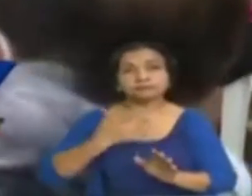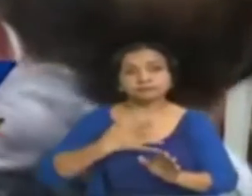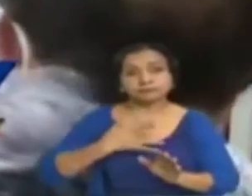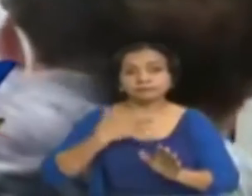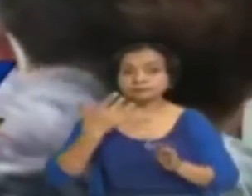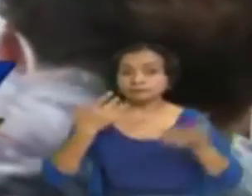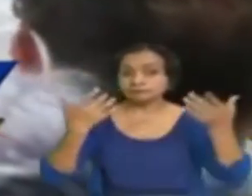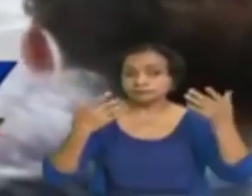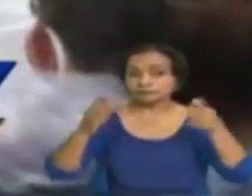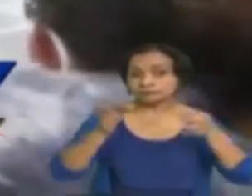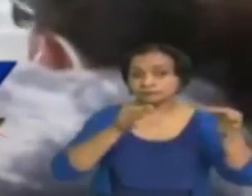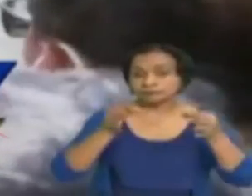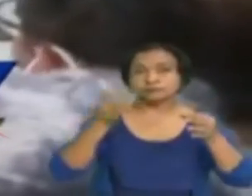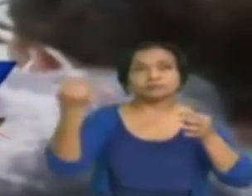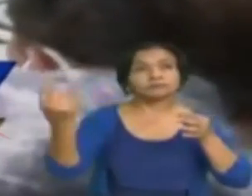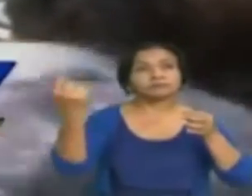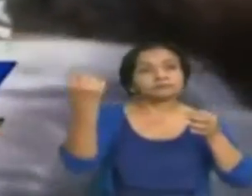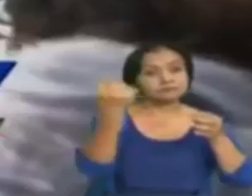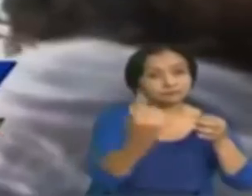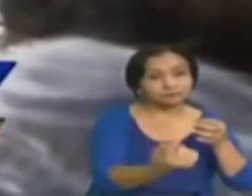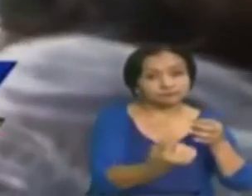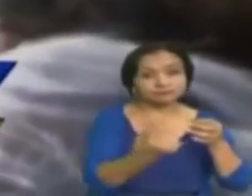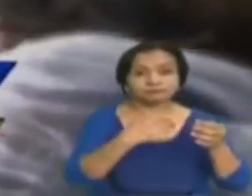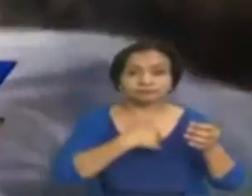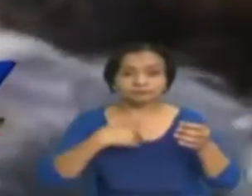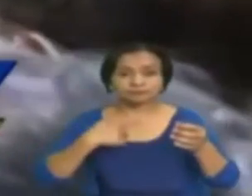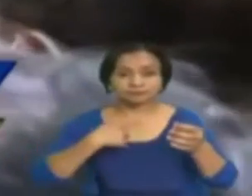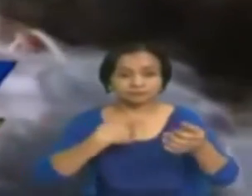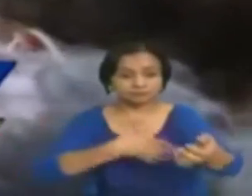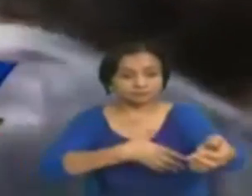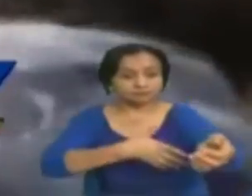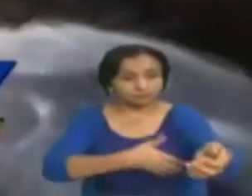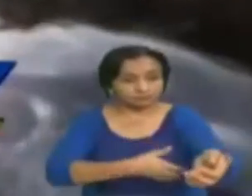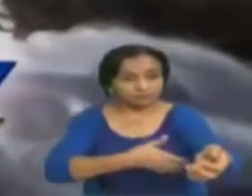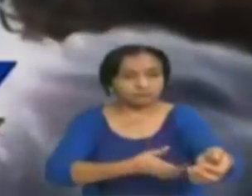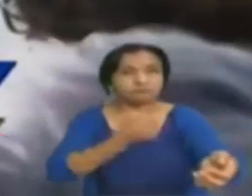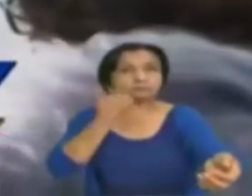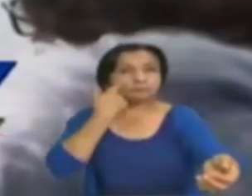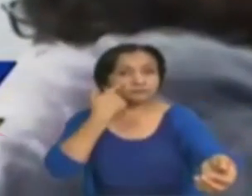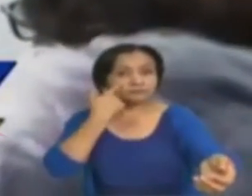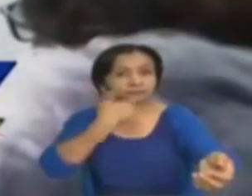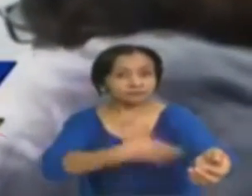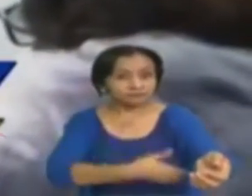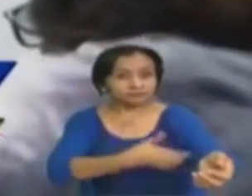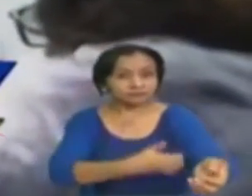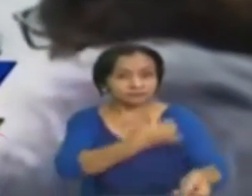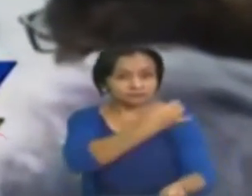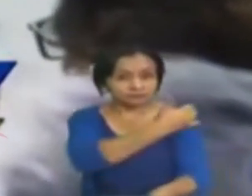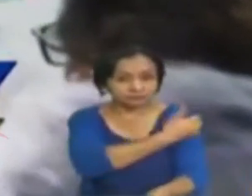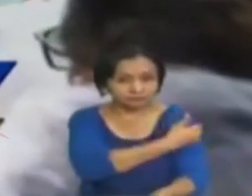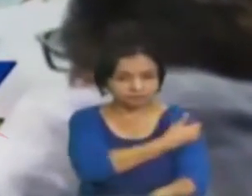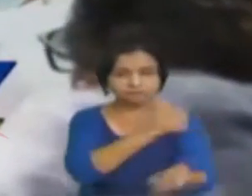evitar contagios, sino que se deben tomar las diferentes medidas de prevención. Y creemos que todos